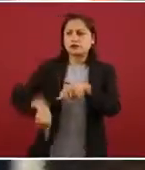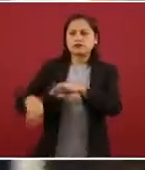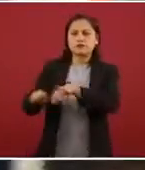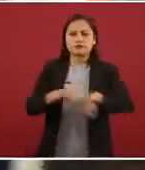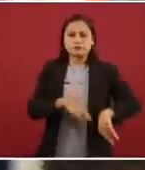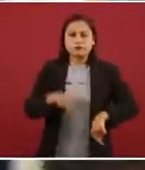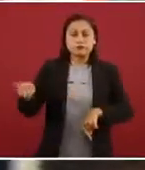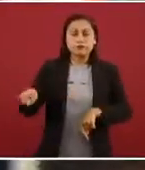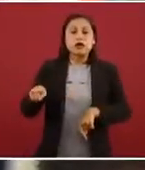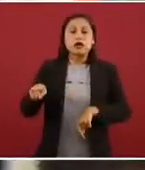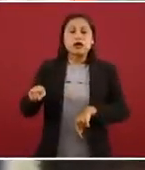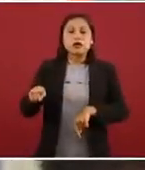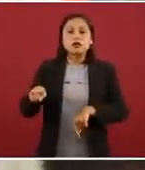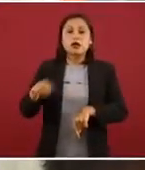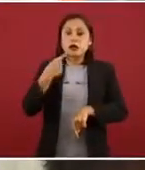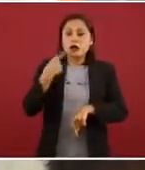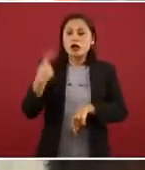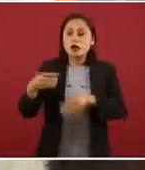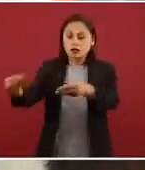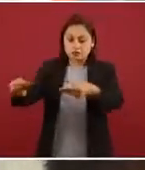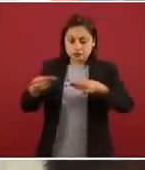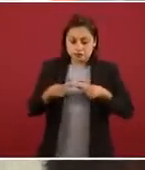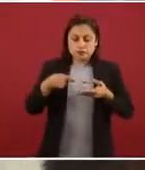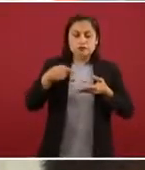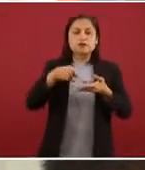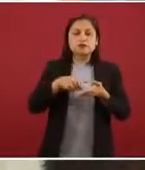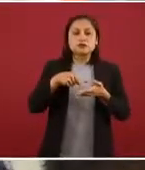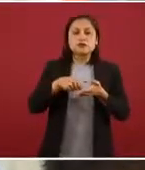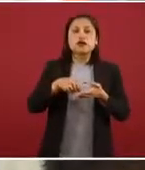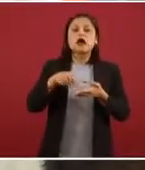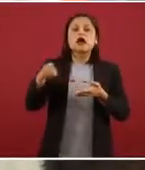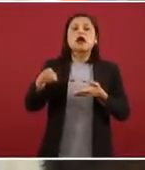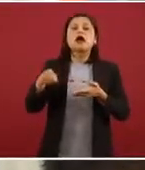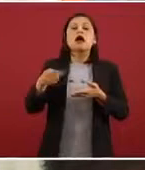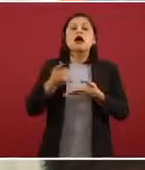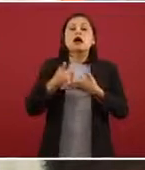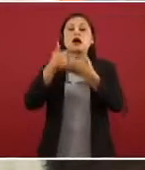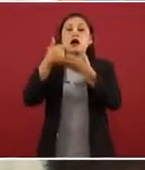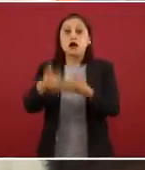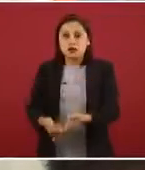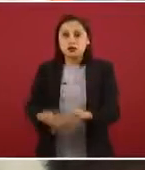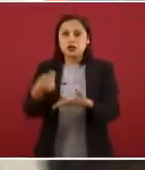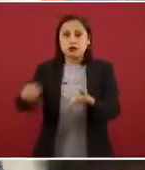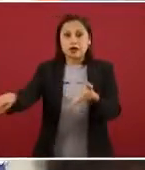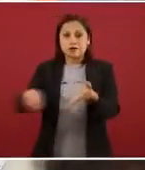y formalizan la escritura y los echan a la calle. Entonces,